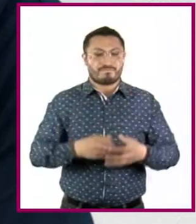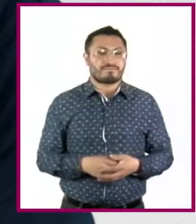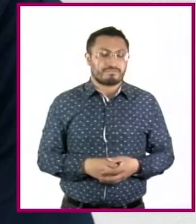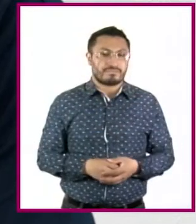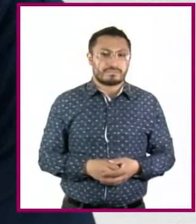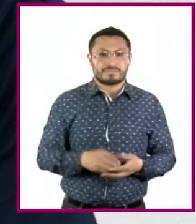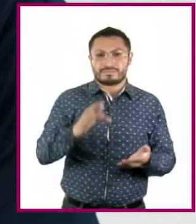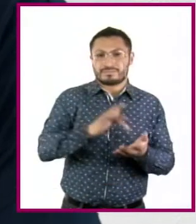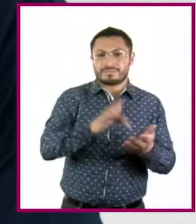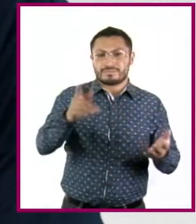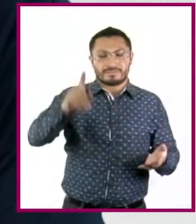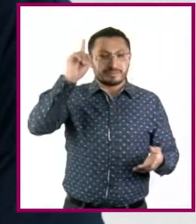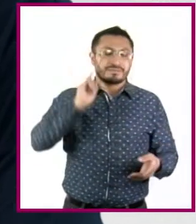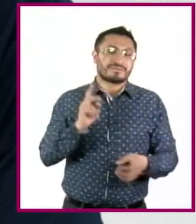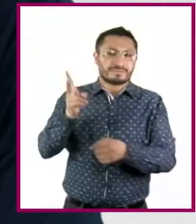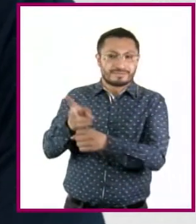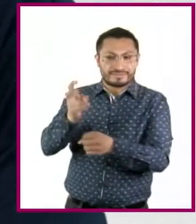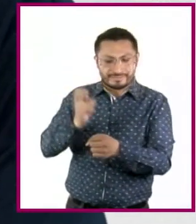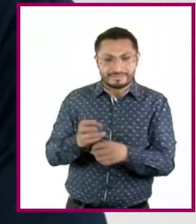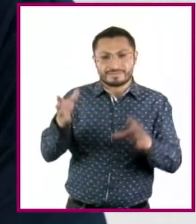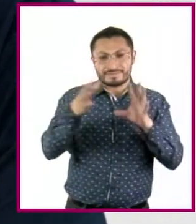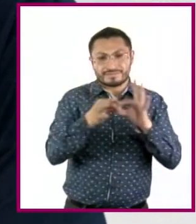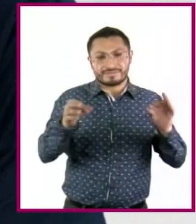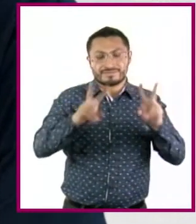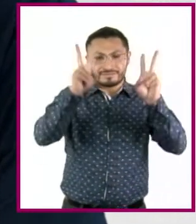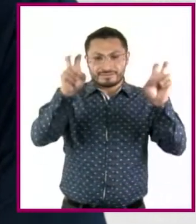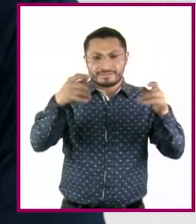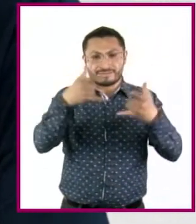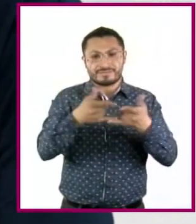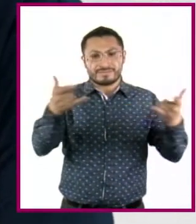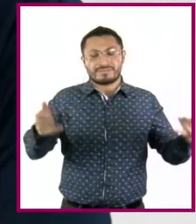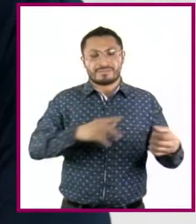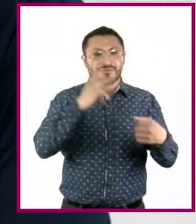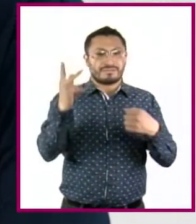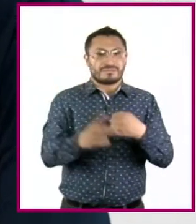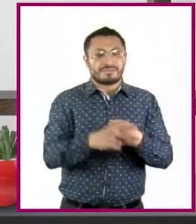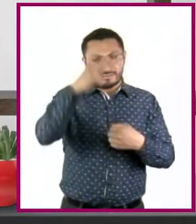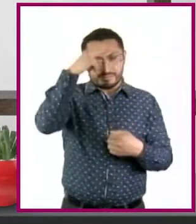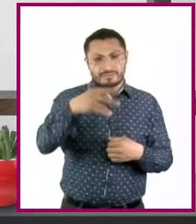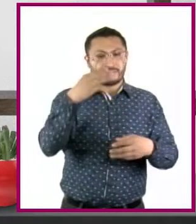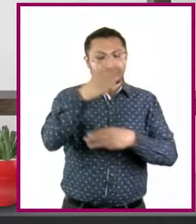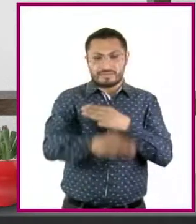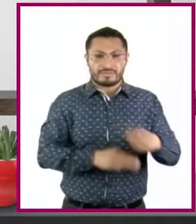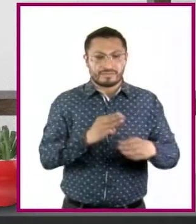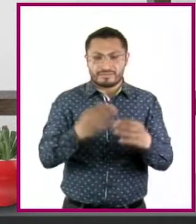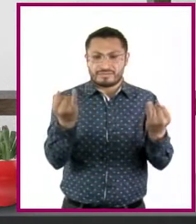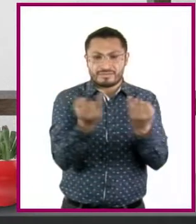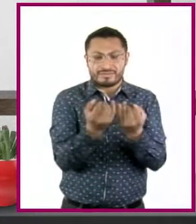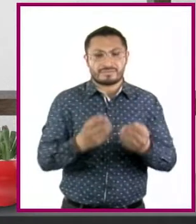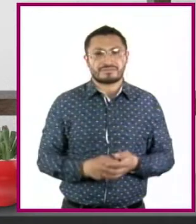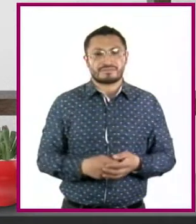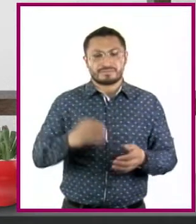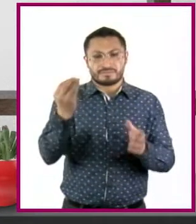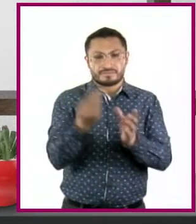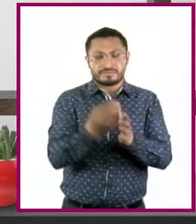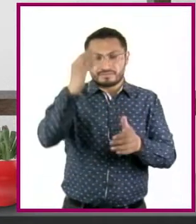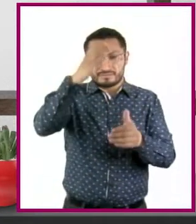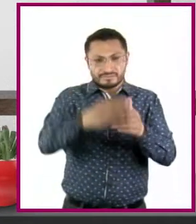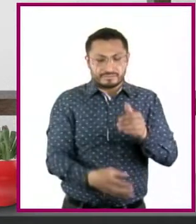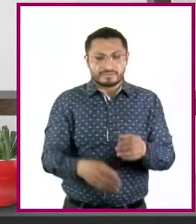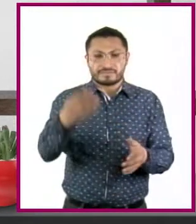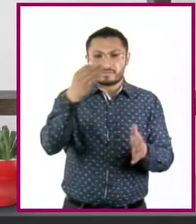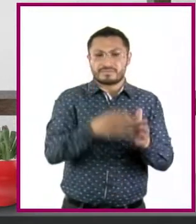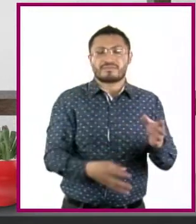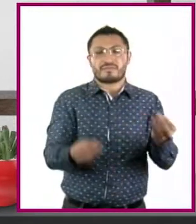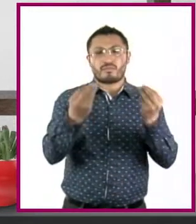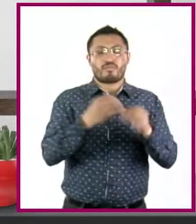siempre a nuestra invitada por platicarnos más acerca de la historia de nuestro país y del mundo. Llegamos al final de otro programa. Aún hay mucho